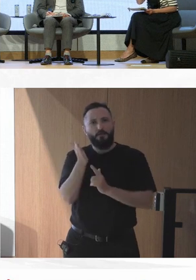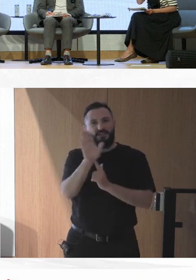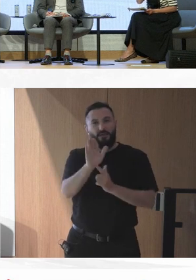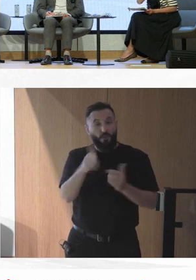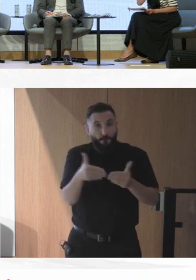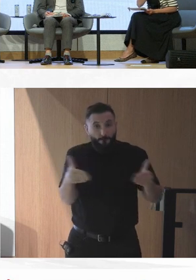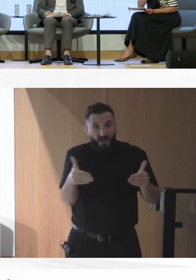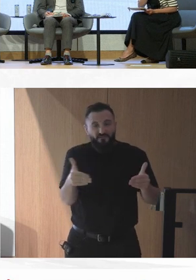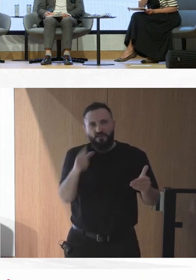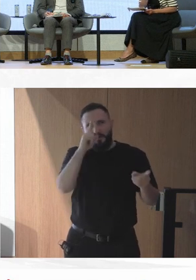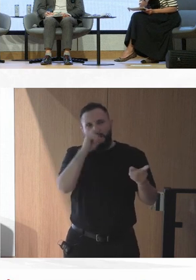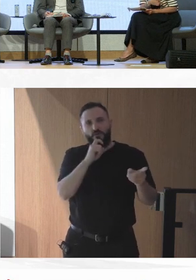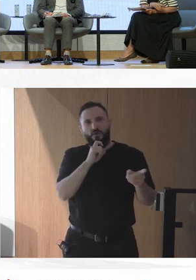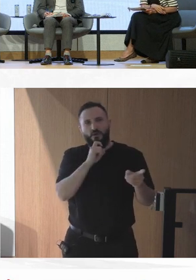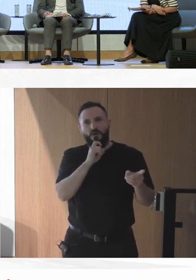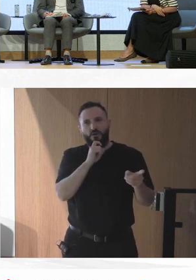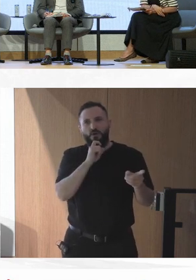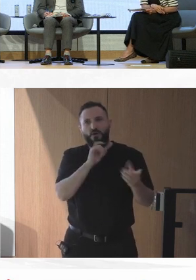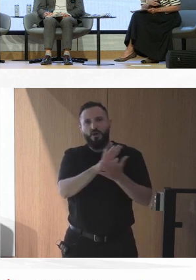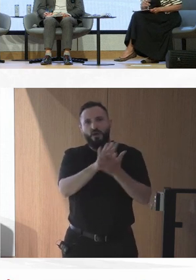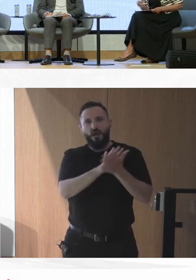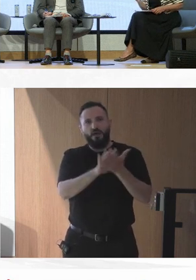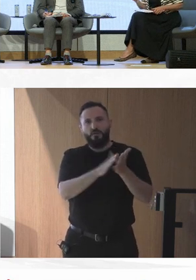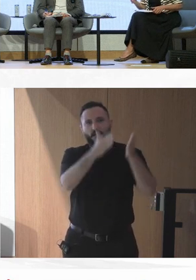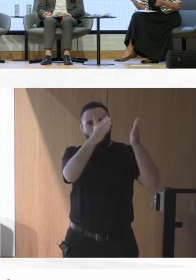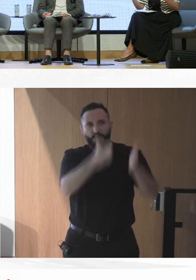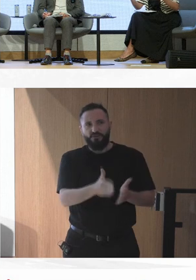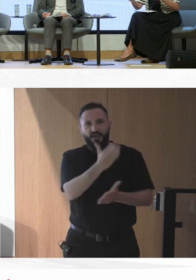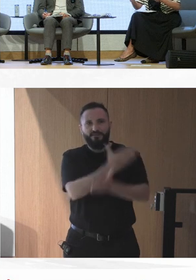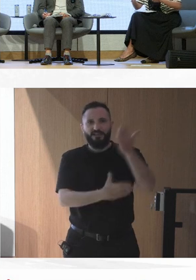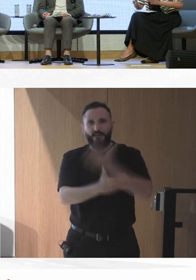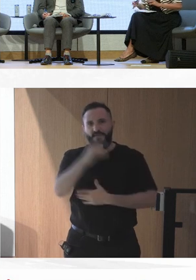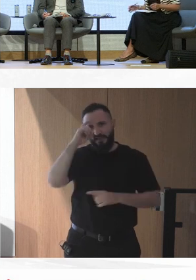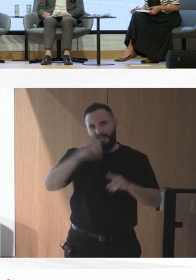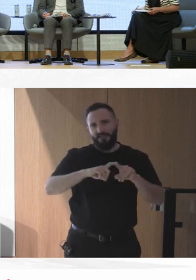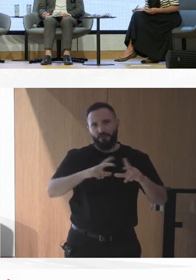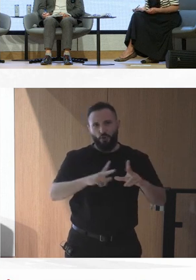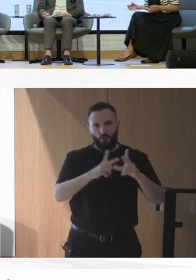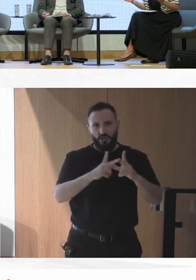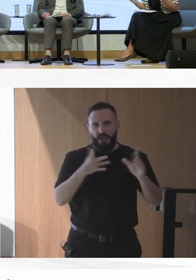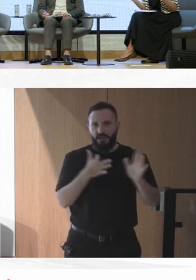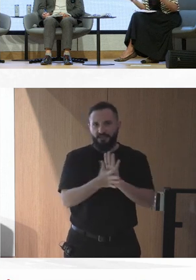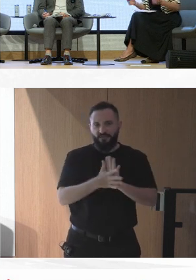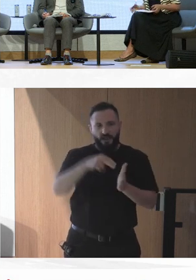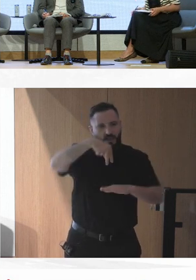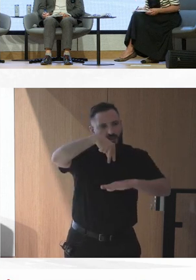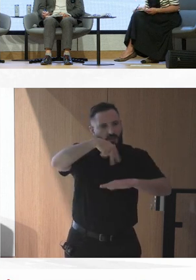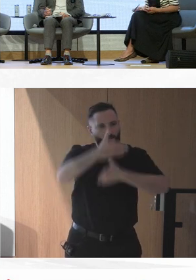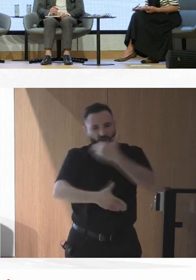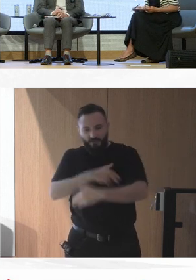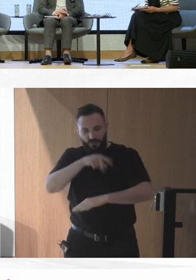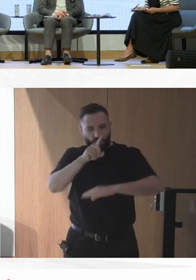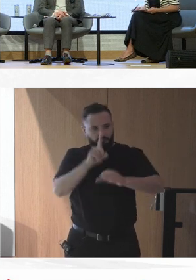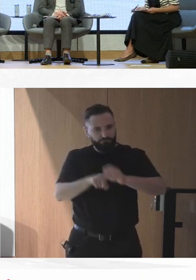presentación a la persona con discapacidad psicosocial, que estaba físicamente presente en el